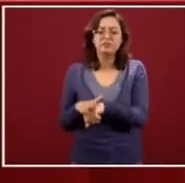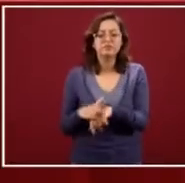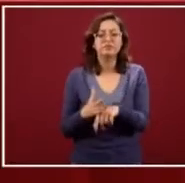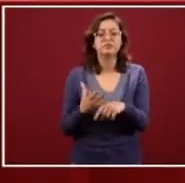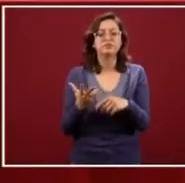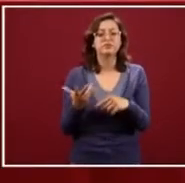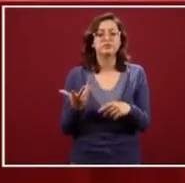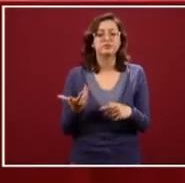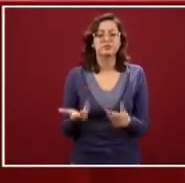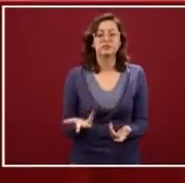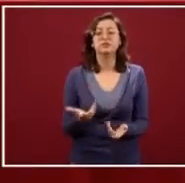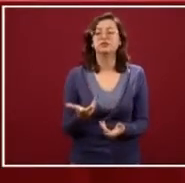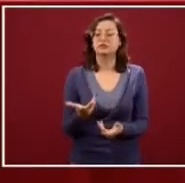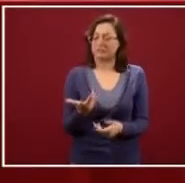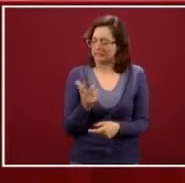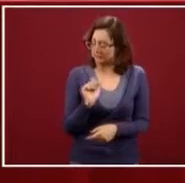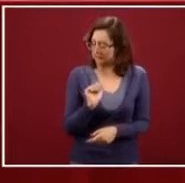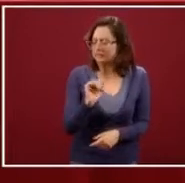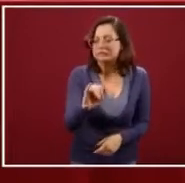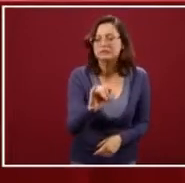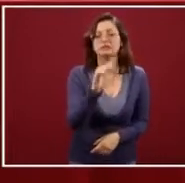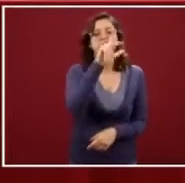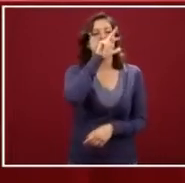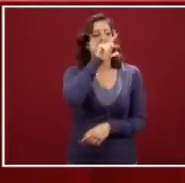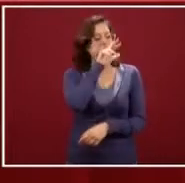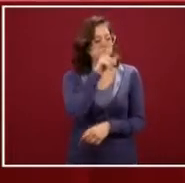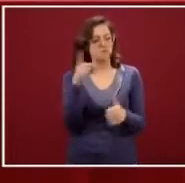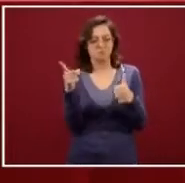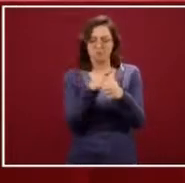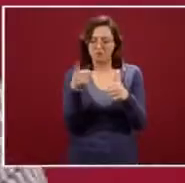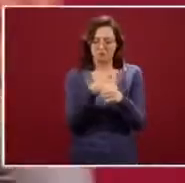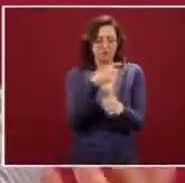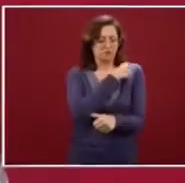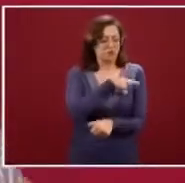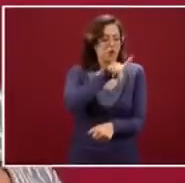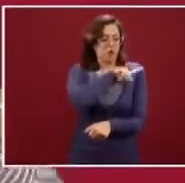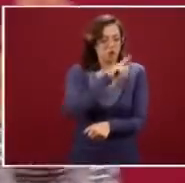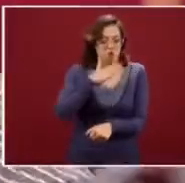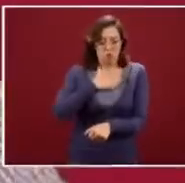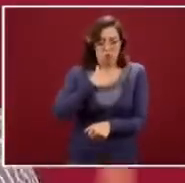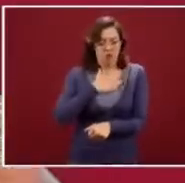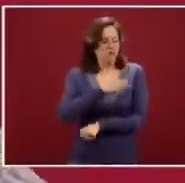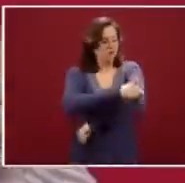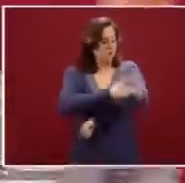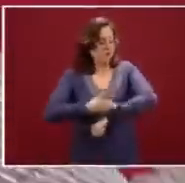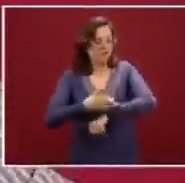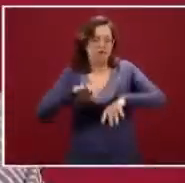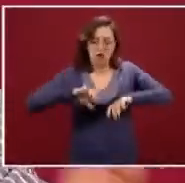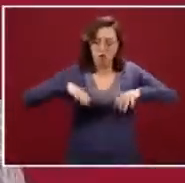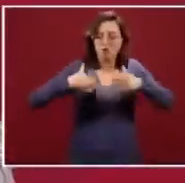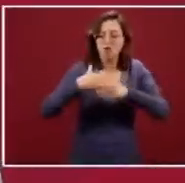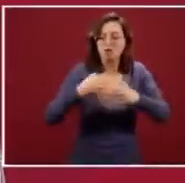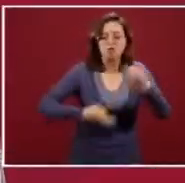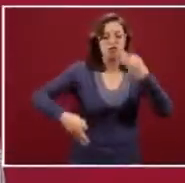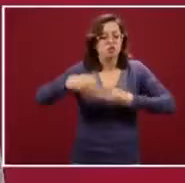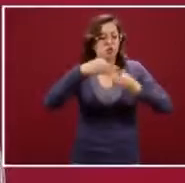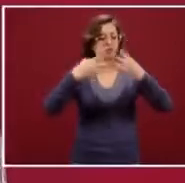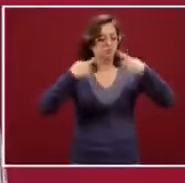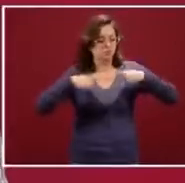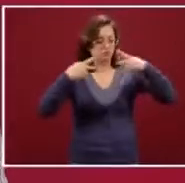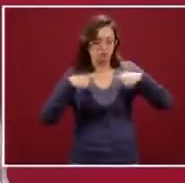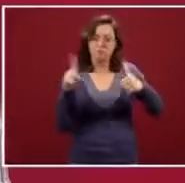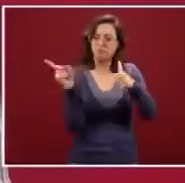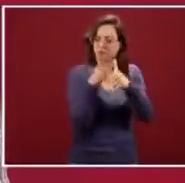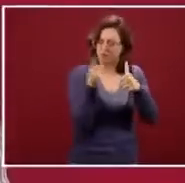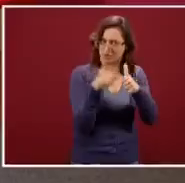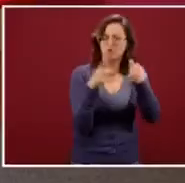independientemente de que la preocupación por la salud, no solo propia, sino de la familia, de la comunidad y de todas y todos,